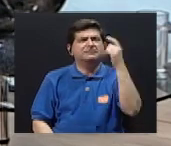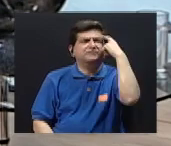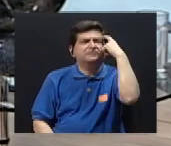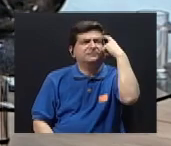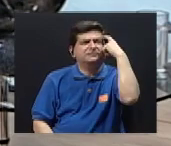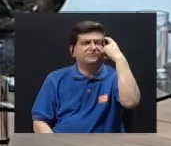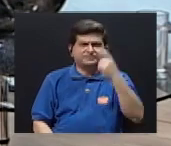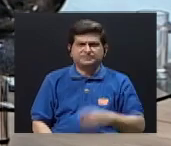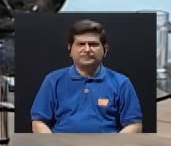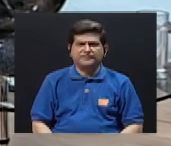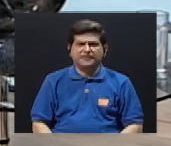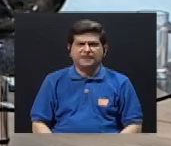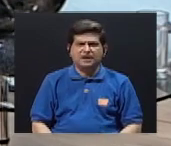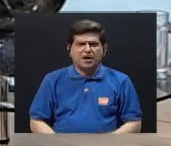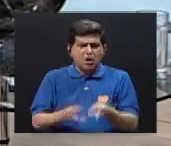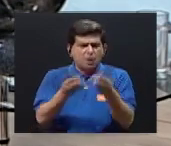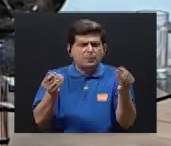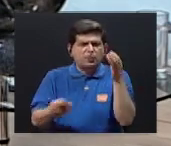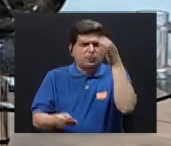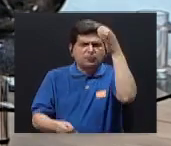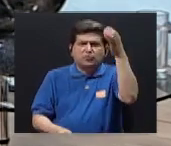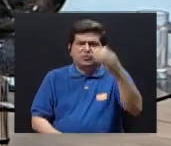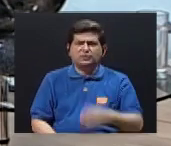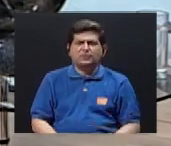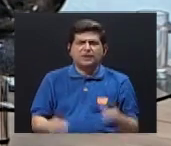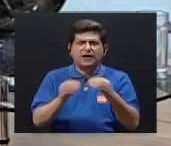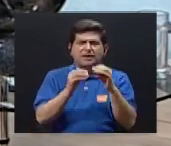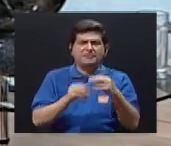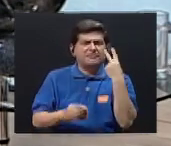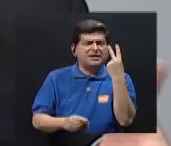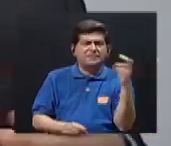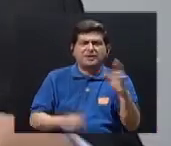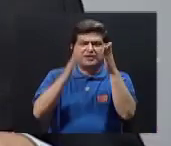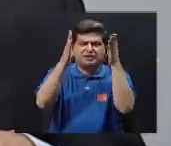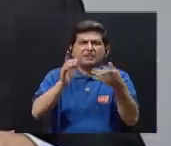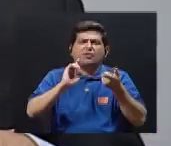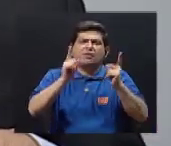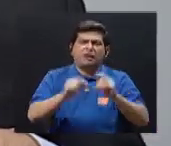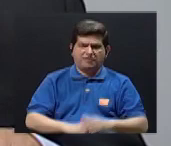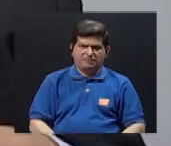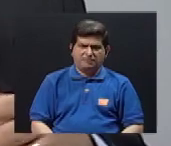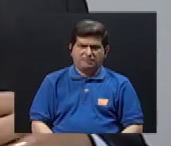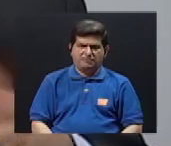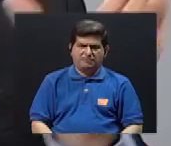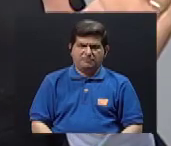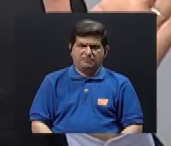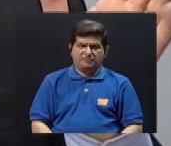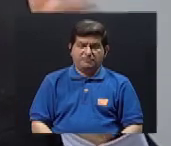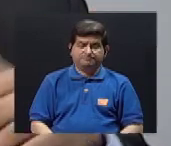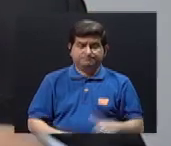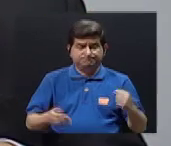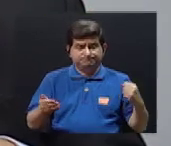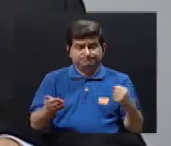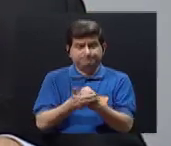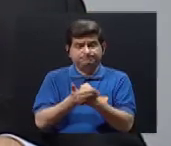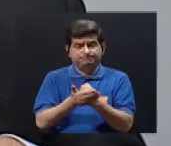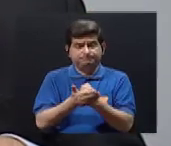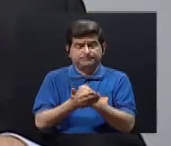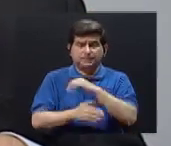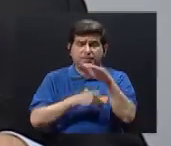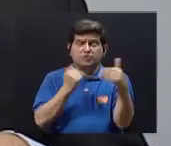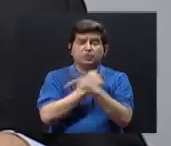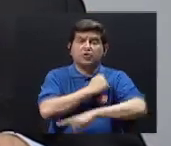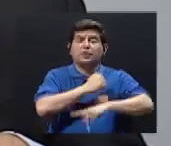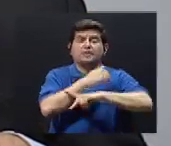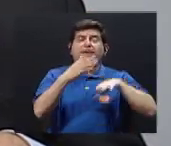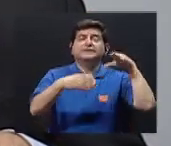cómo... ¿Cuáles son los productos culturales que más ven los costarricenses? Y aquí, lamentablemente, pues va